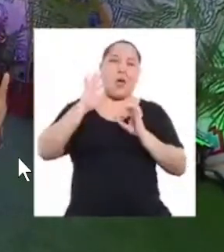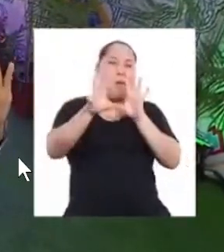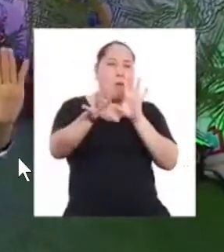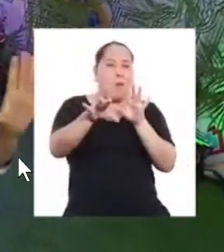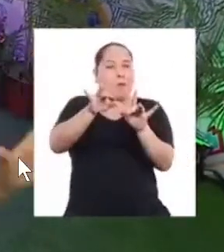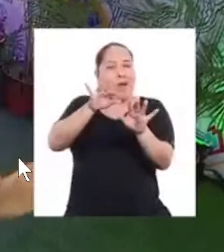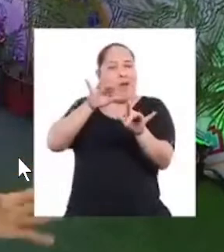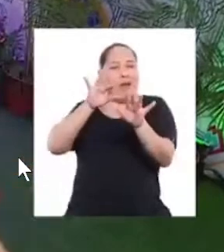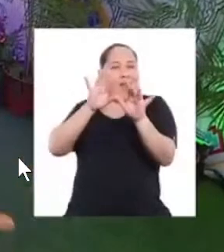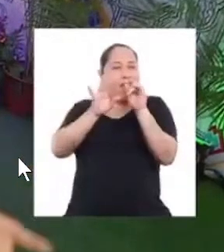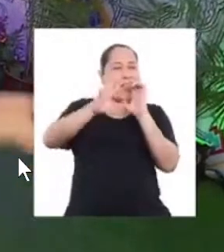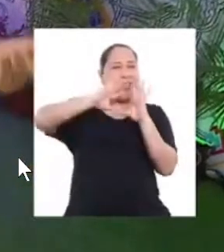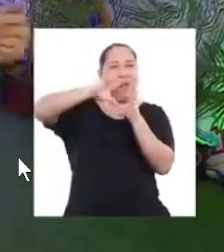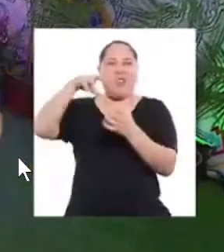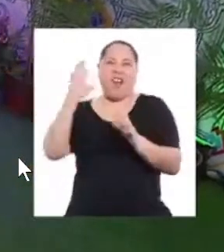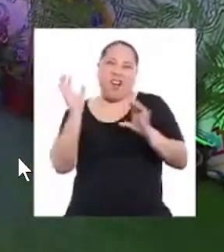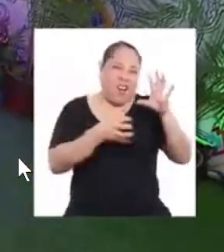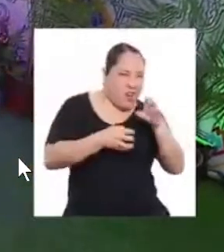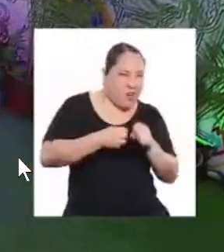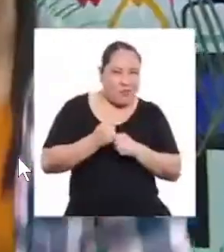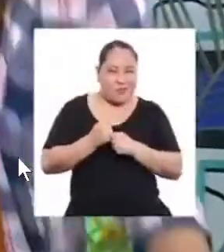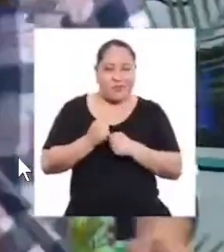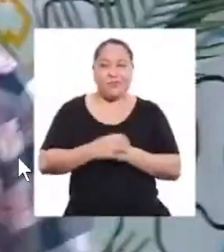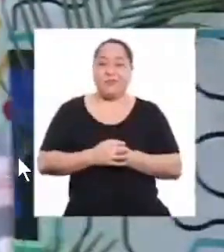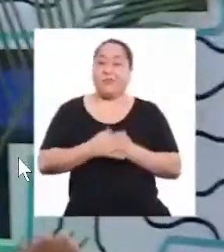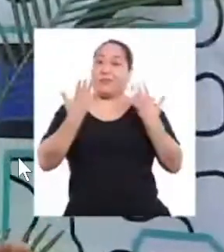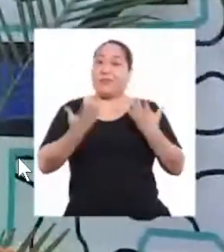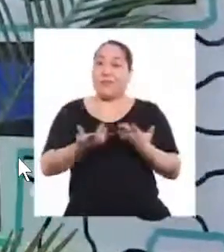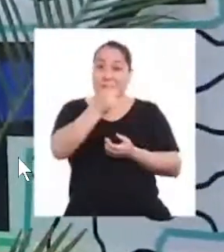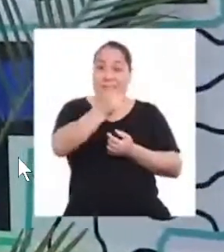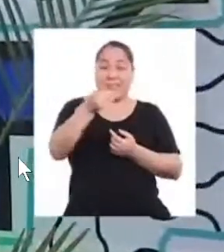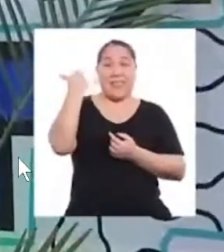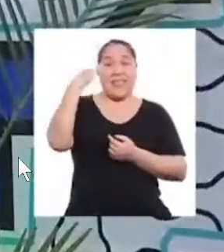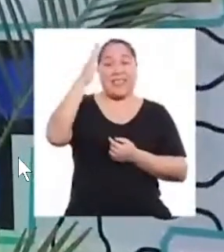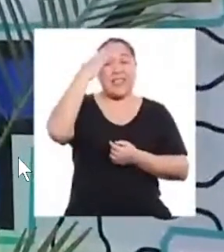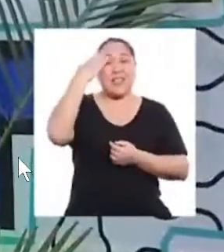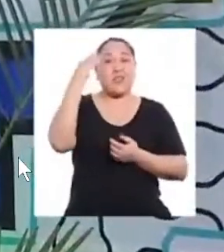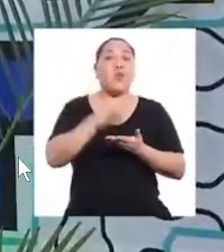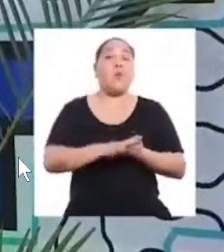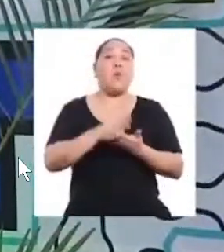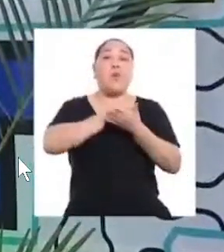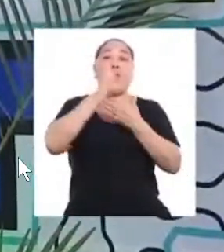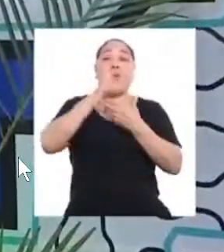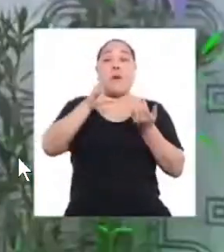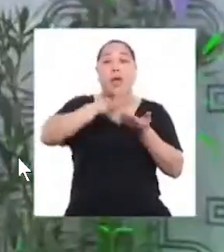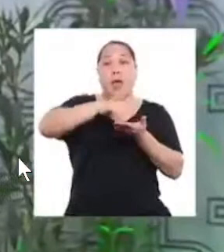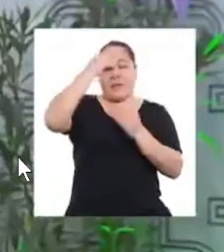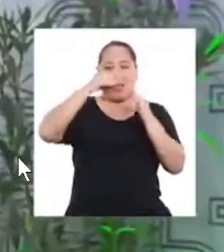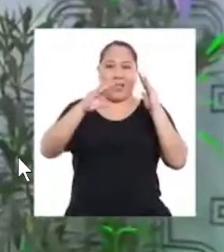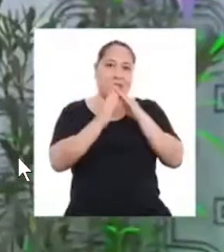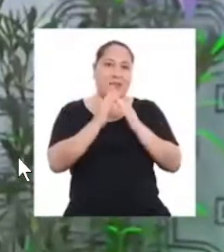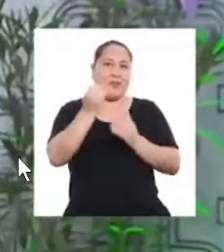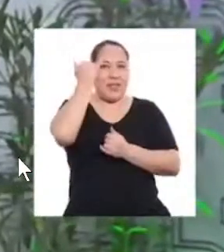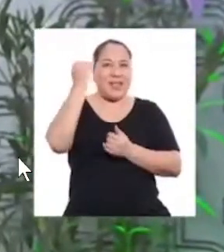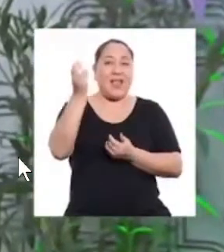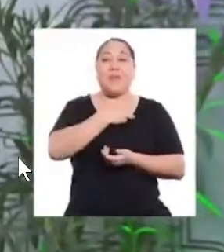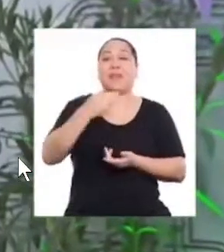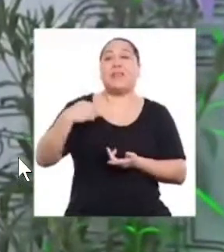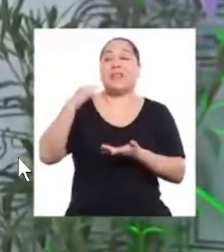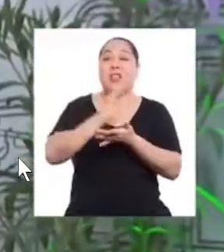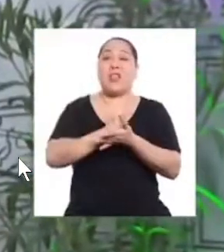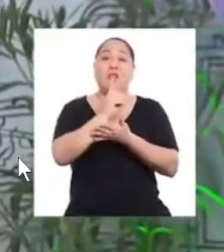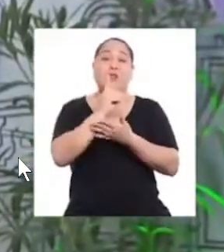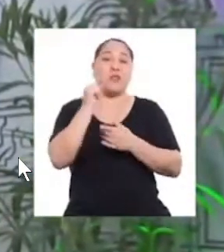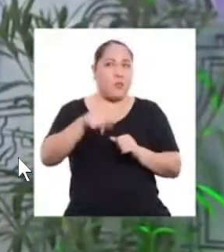¡El mágico mundo de Decau! Que, como saben, es un programa de Aprendo en Casa. Una iniciativa del Ministerio